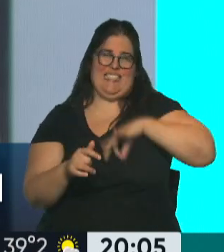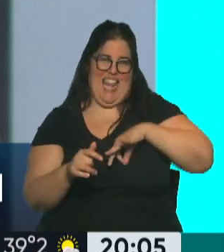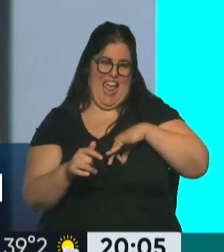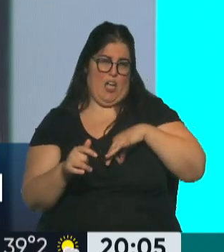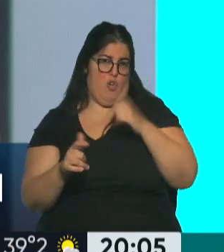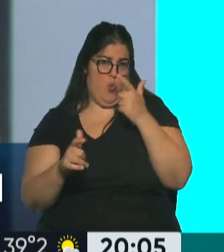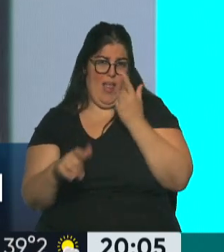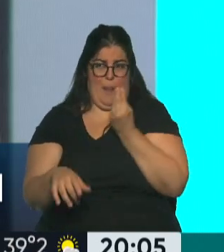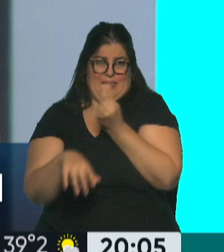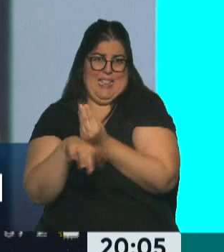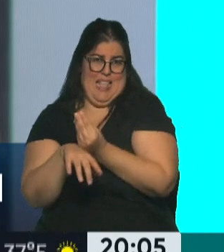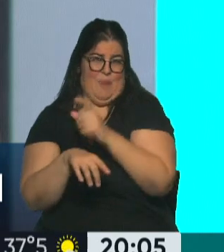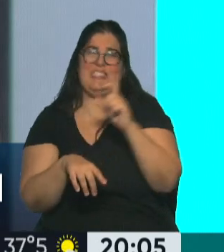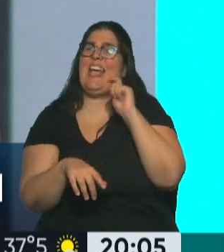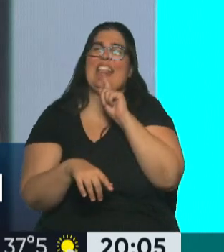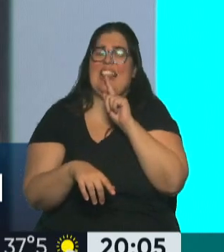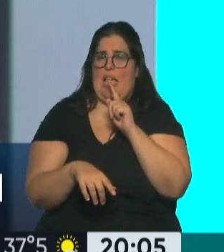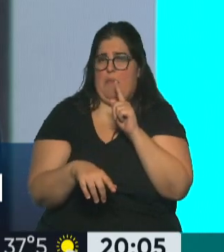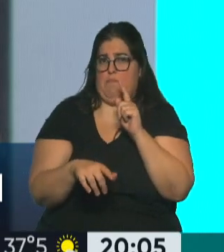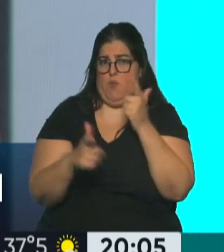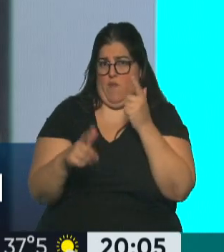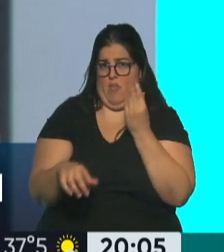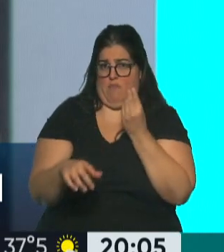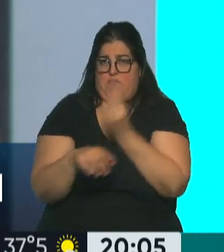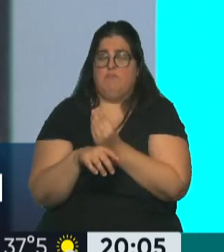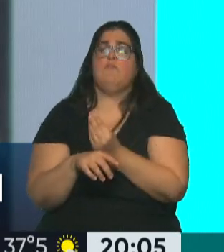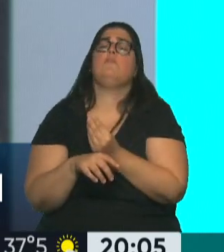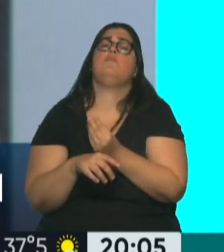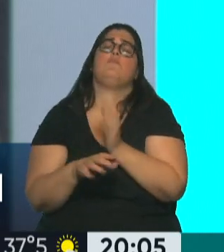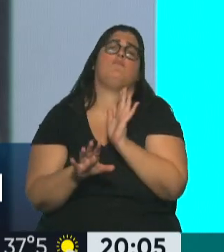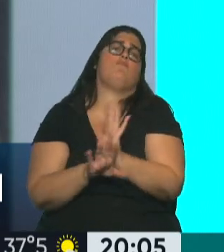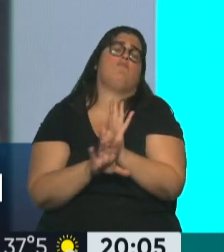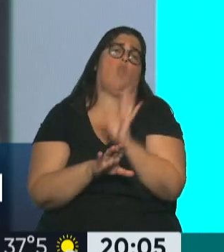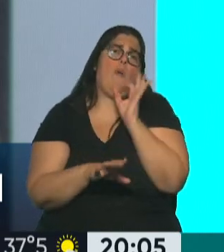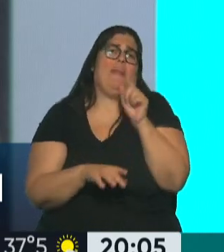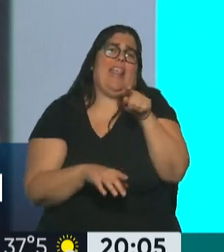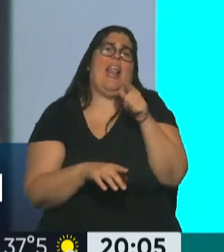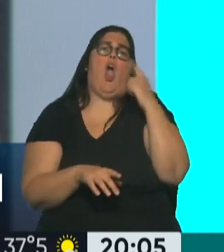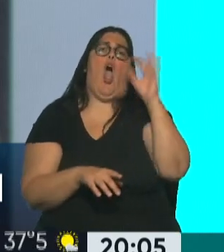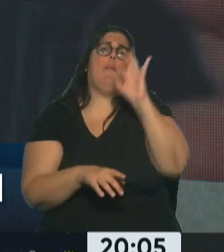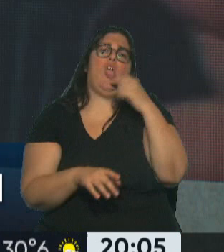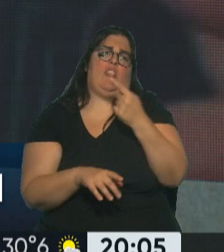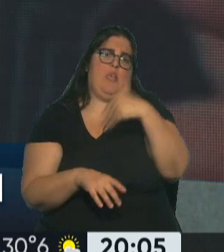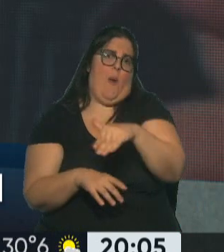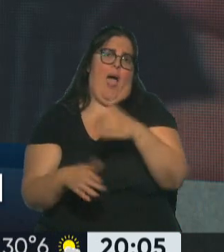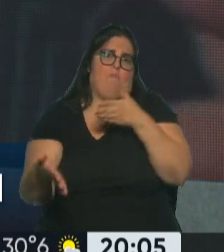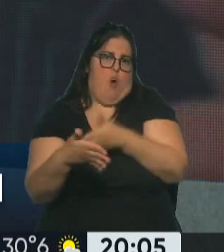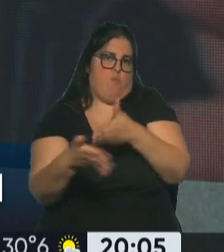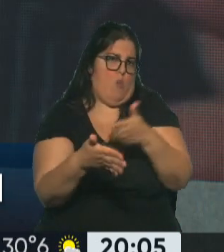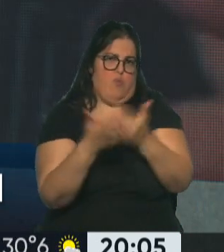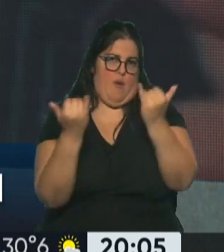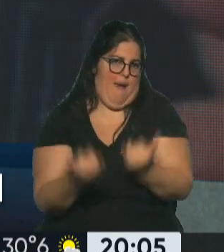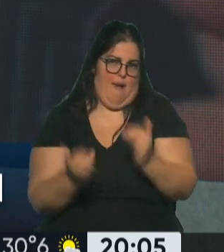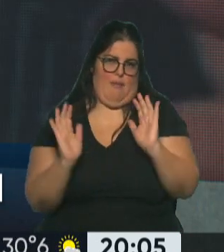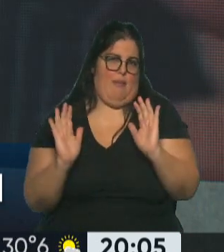cgt este así que dijo que obviamente desde el punto de vista de él En esta situación va a haber conflicto saludaron y otra cosa y se